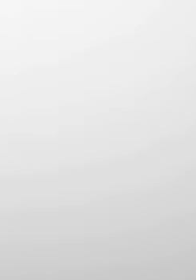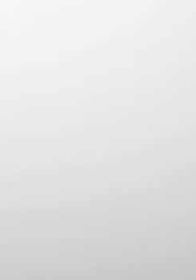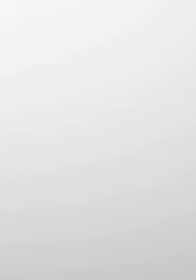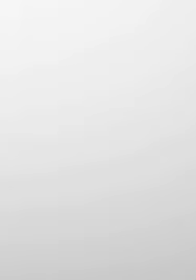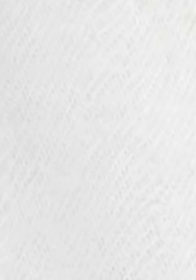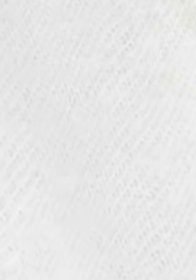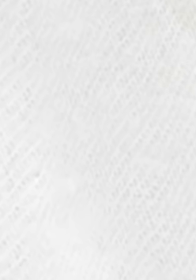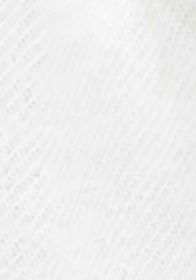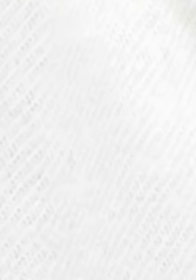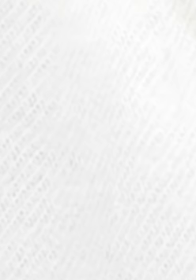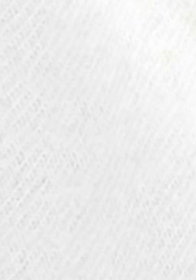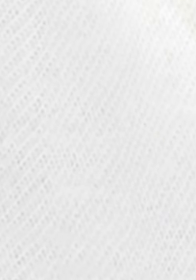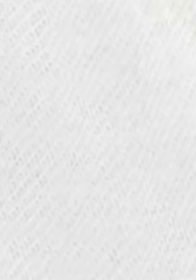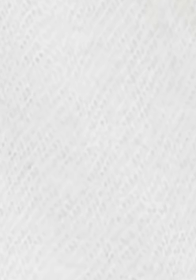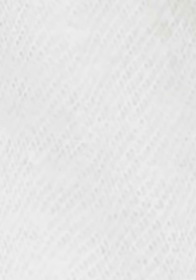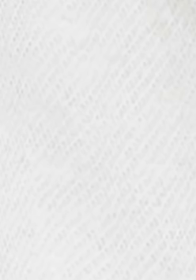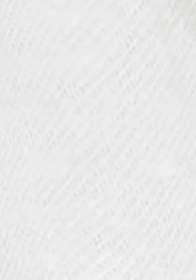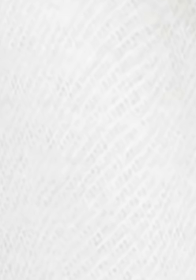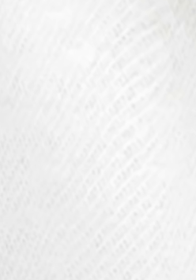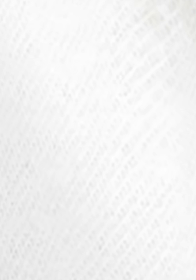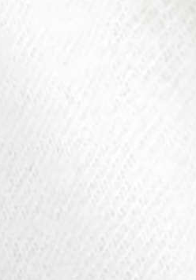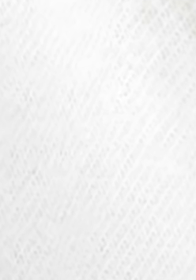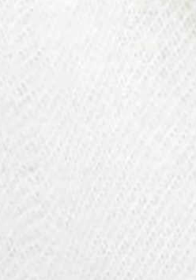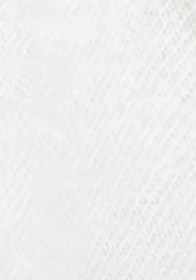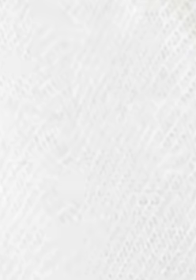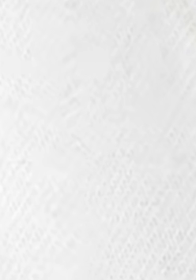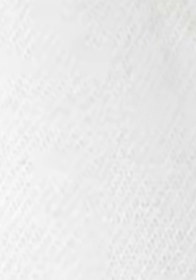¡Gracias! ¡Gracias!